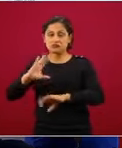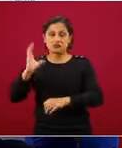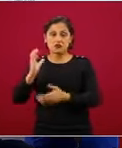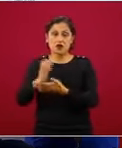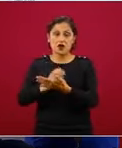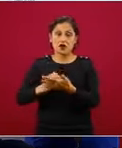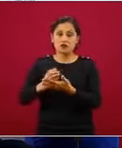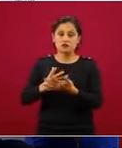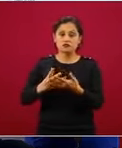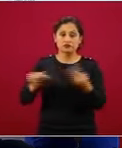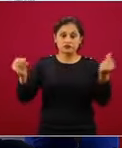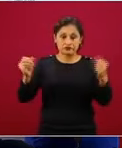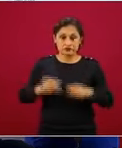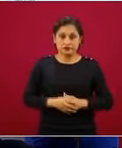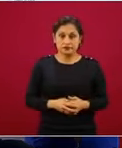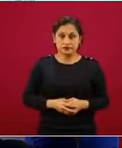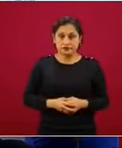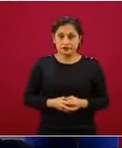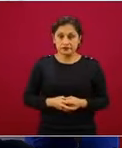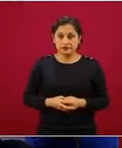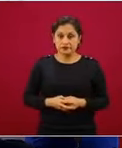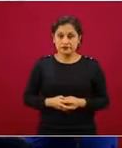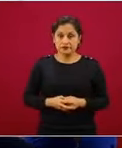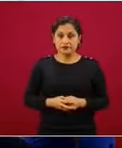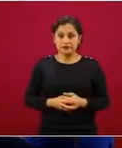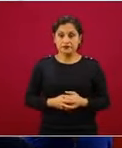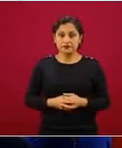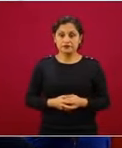buenas condiciones. La siguiente.